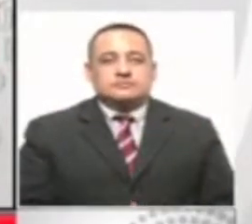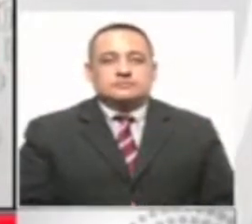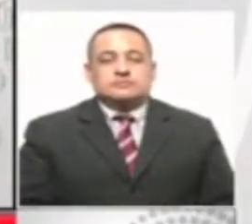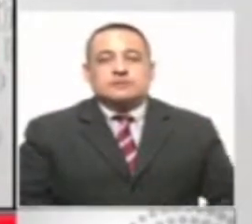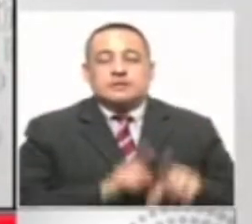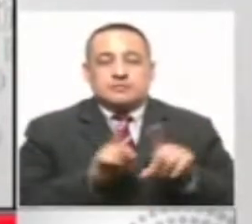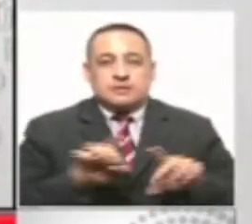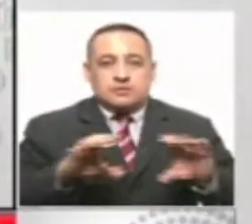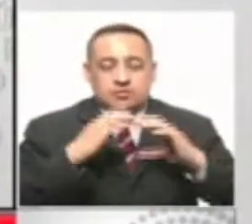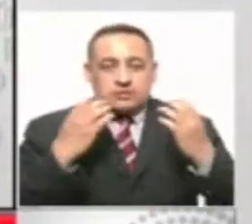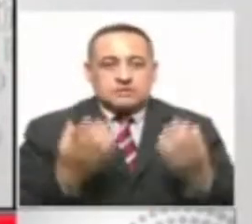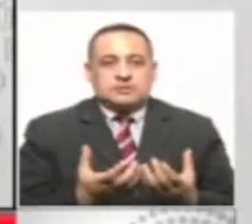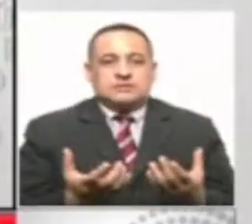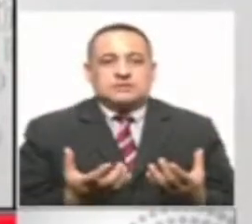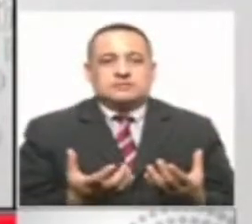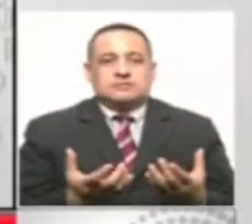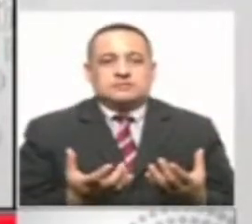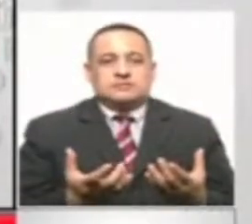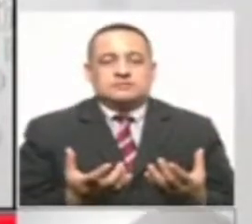congresistas,